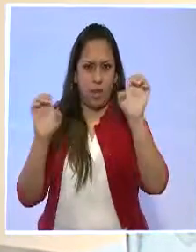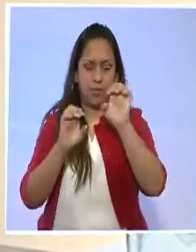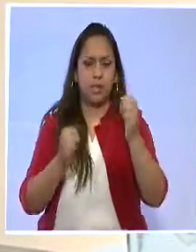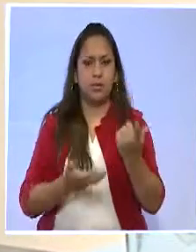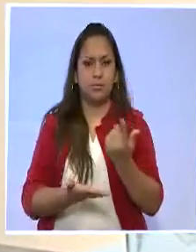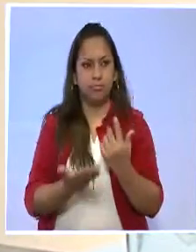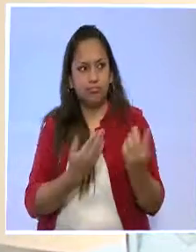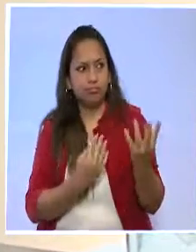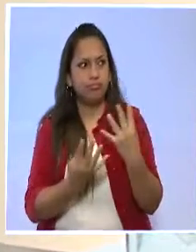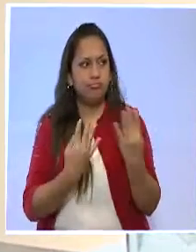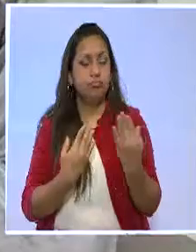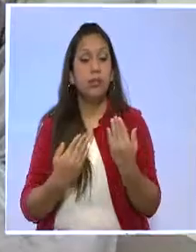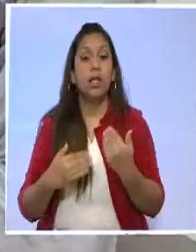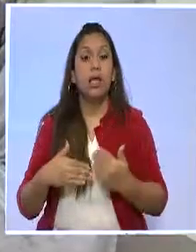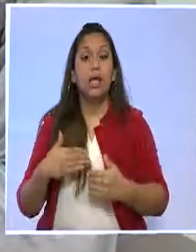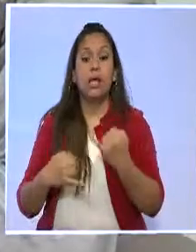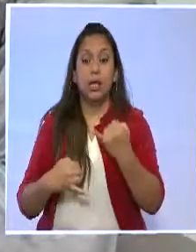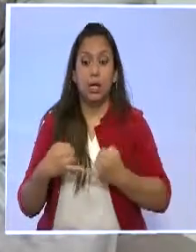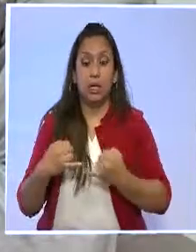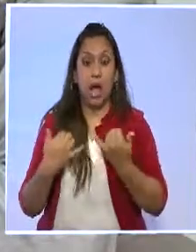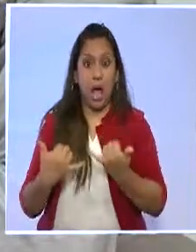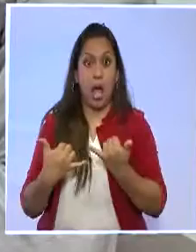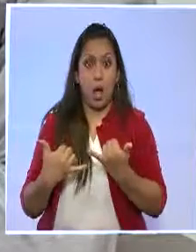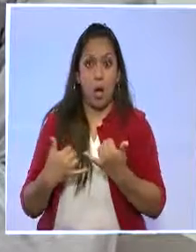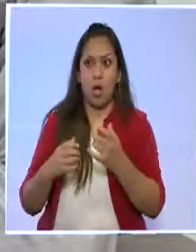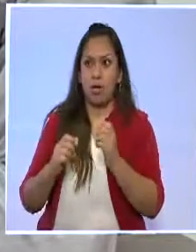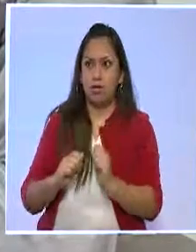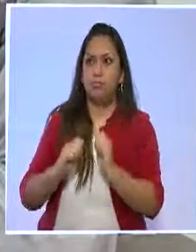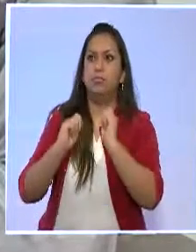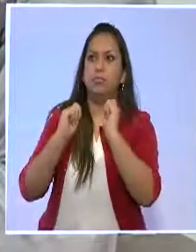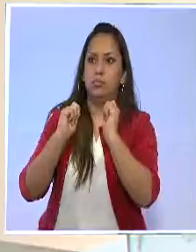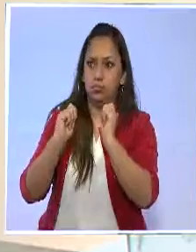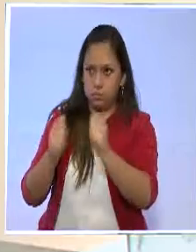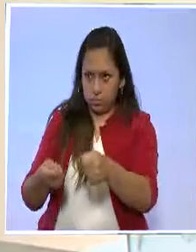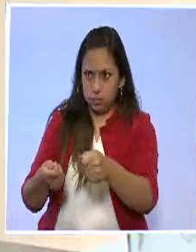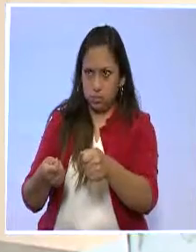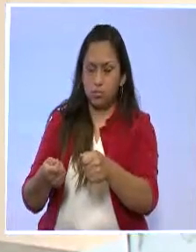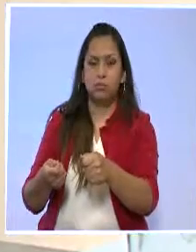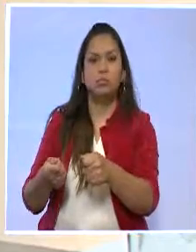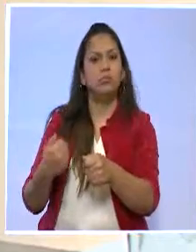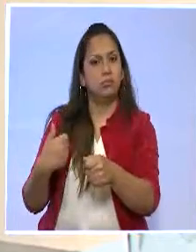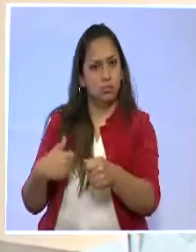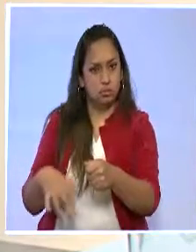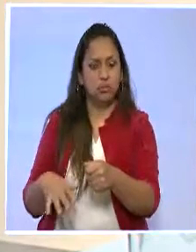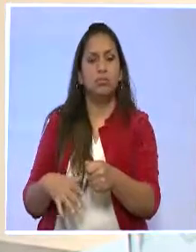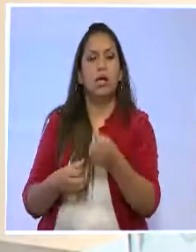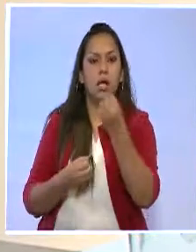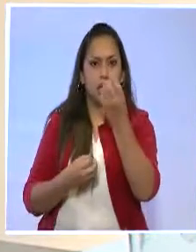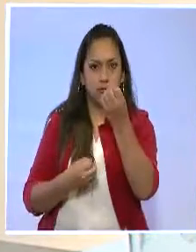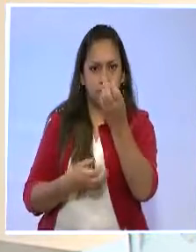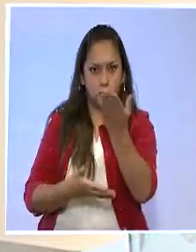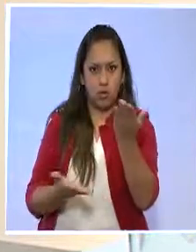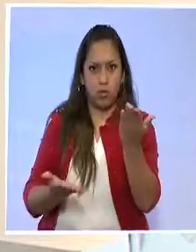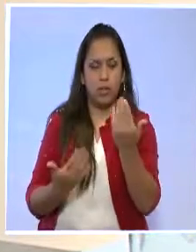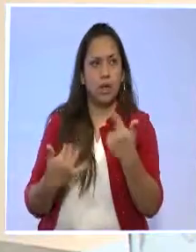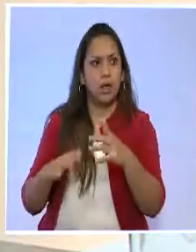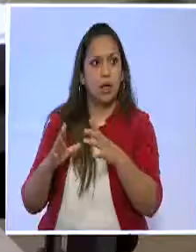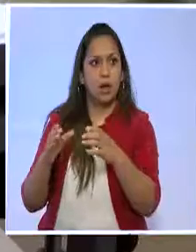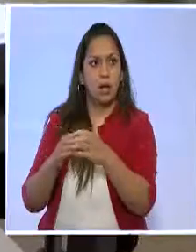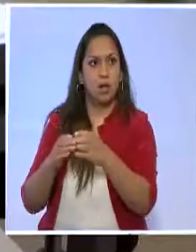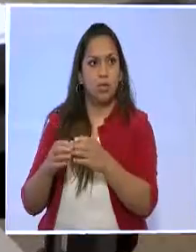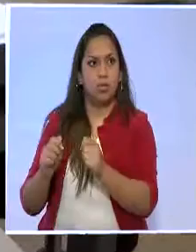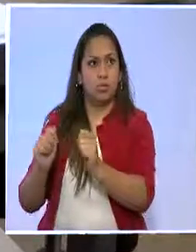han entregado el día de hoy justamente nos va a permitir tener mayor claridad de qué es lo que la comisión va a presentar en el